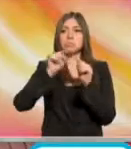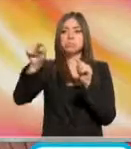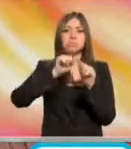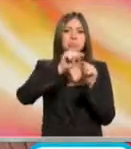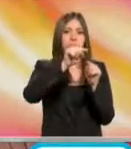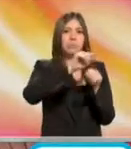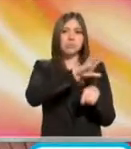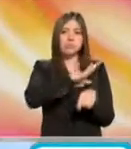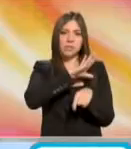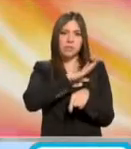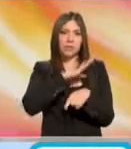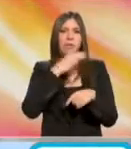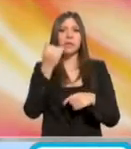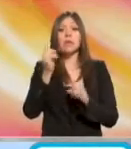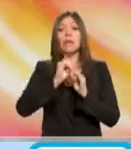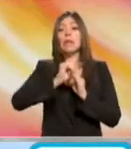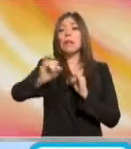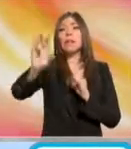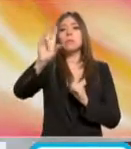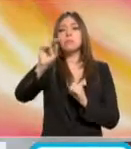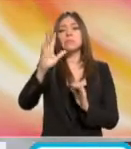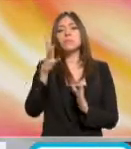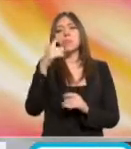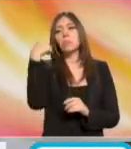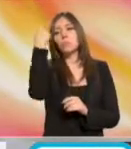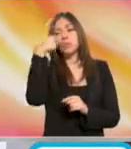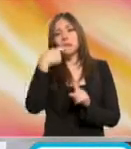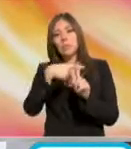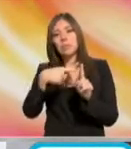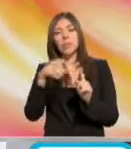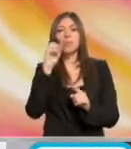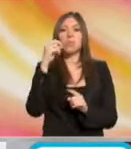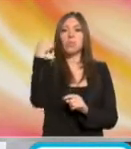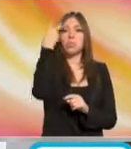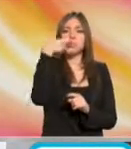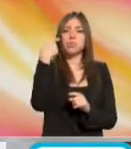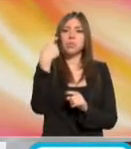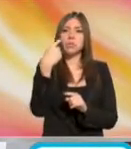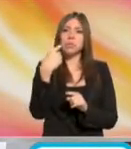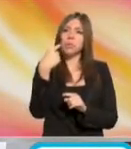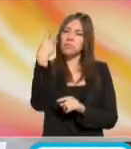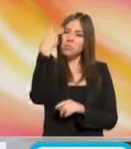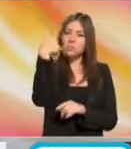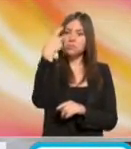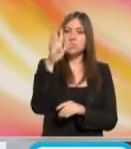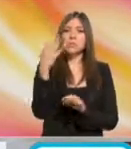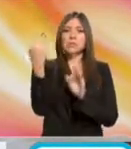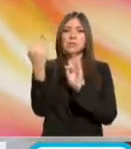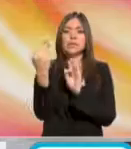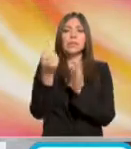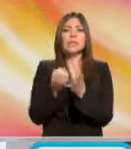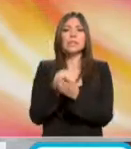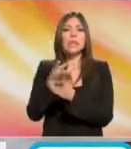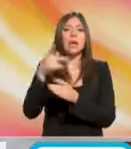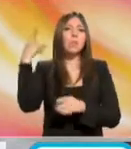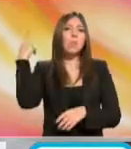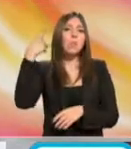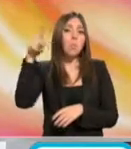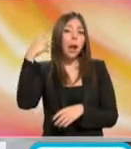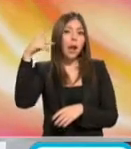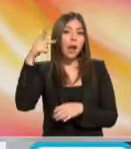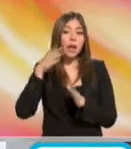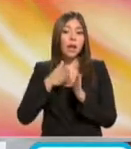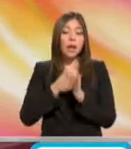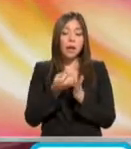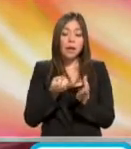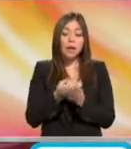y pues no está nada lejos, ¿qué harás? 1 hora y media, 2 Por horas. la salida a Puebla, ¿verdad? Por la salida a Puebla. Es camino a Puebla y ahí nos Exactamente. desviamos a a... Tlaxcala. Muy bien. Está Qué